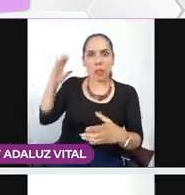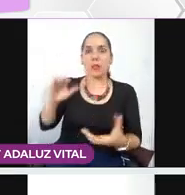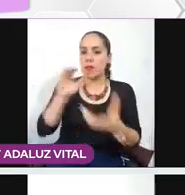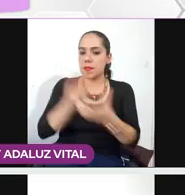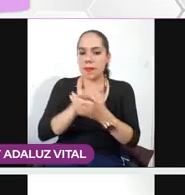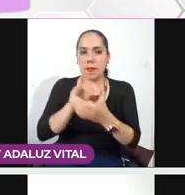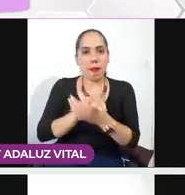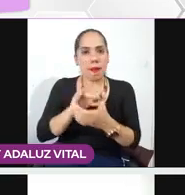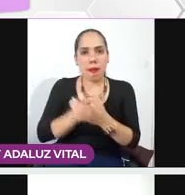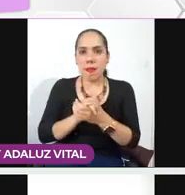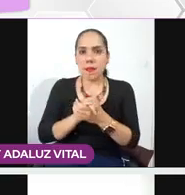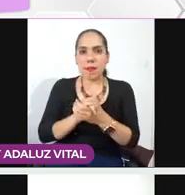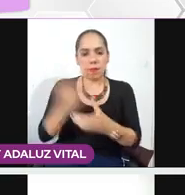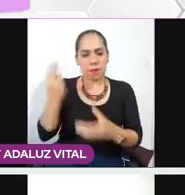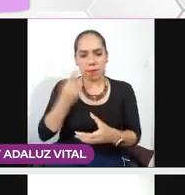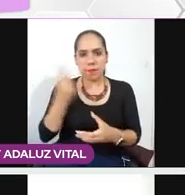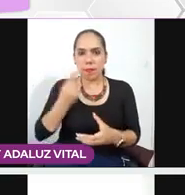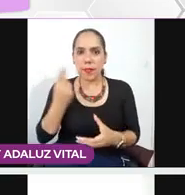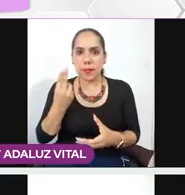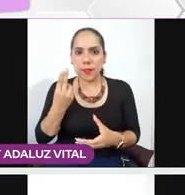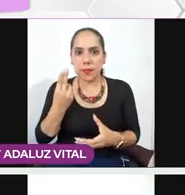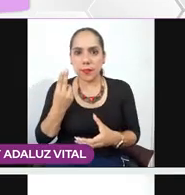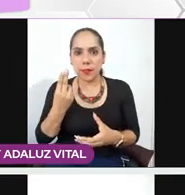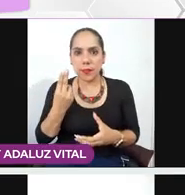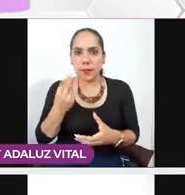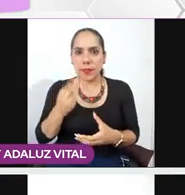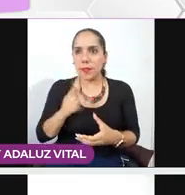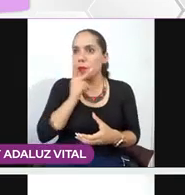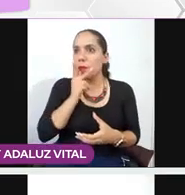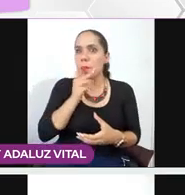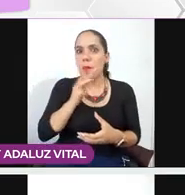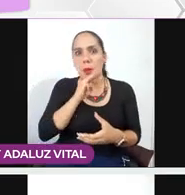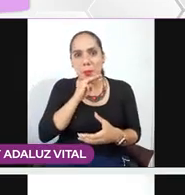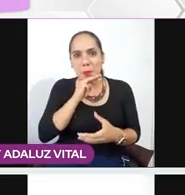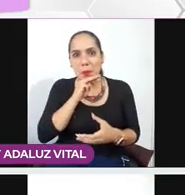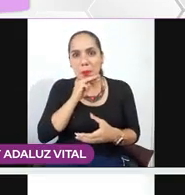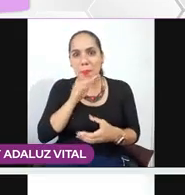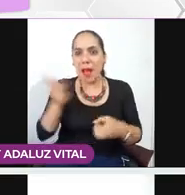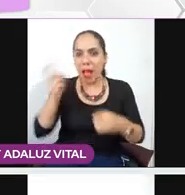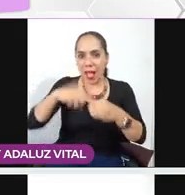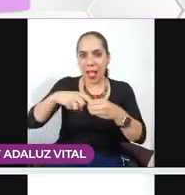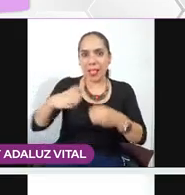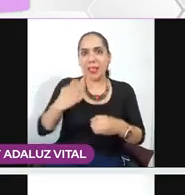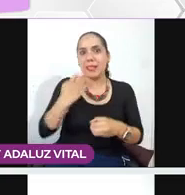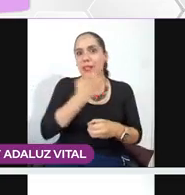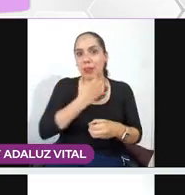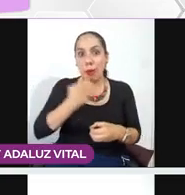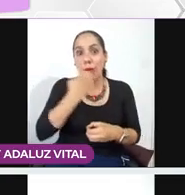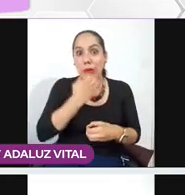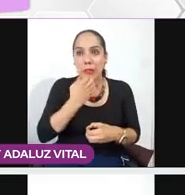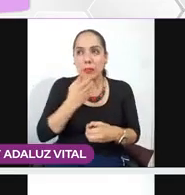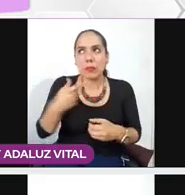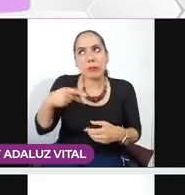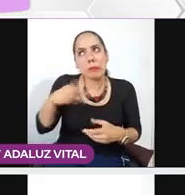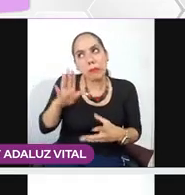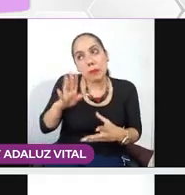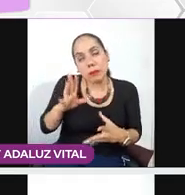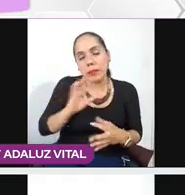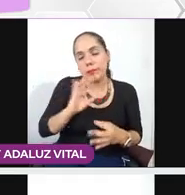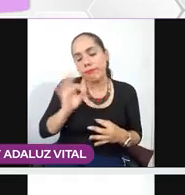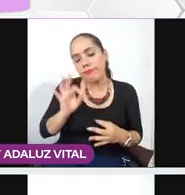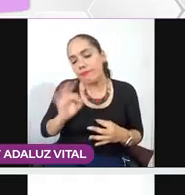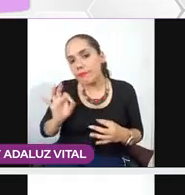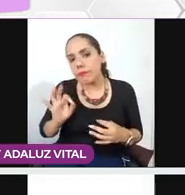absolutamente. Sin embargo, bueno, pues hay autonomías propias en los sistemas privados educativos que por ahí hay que